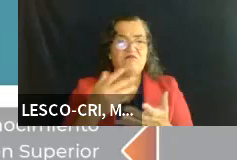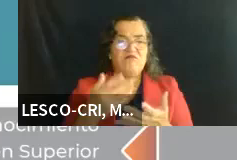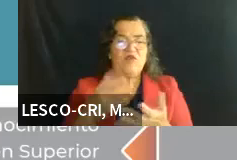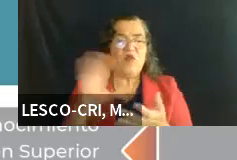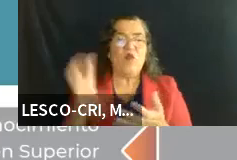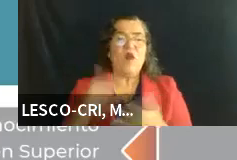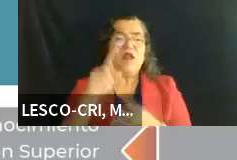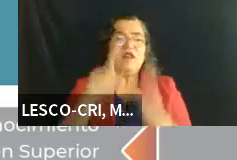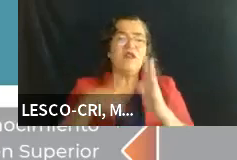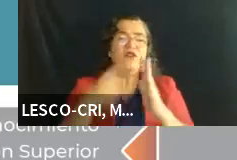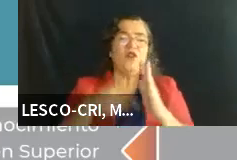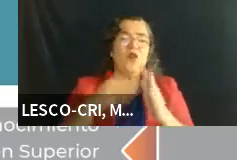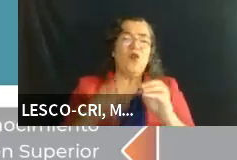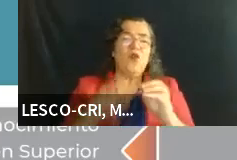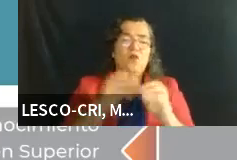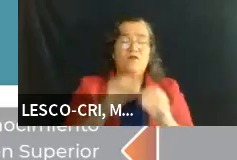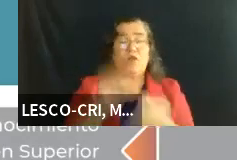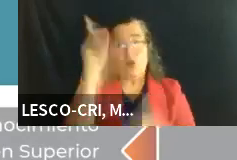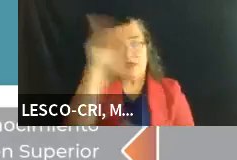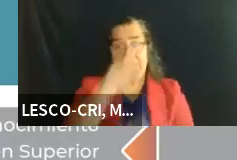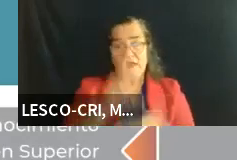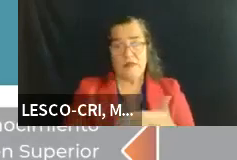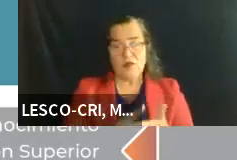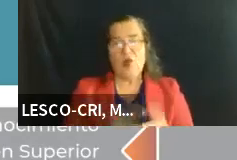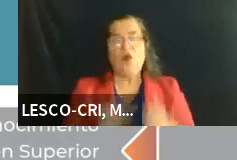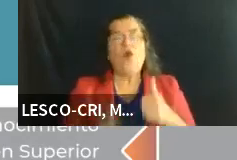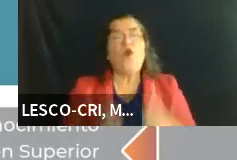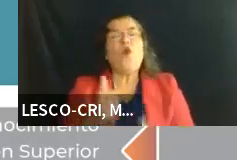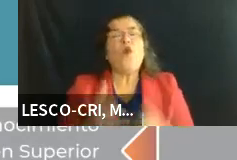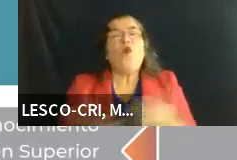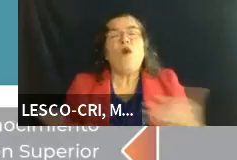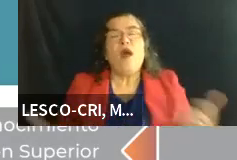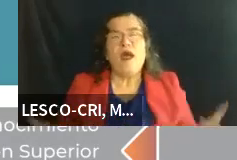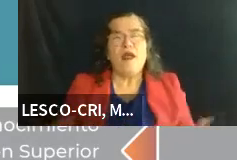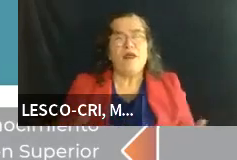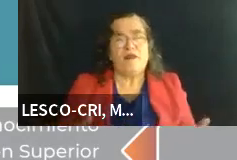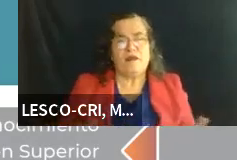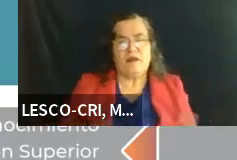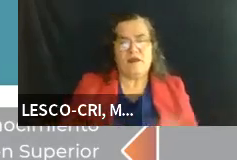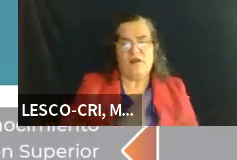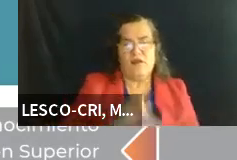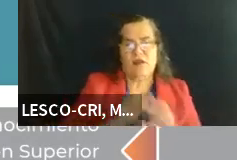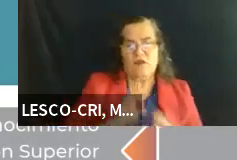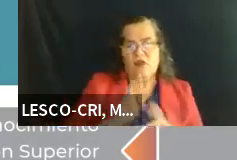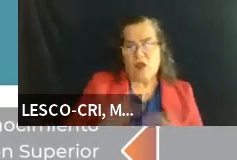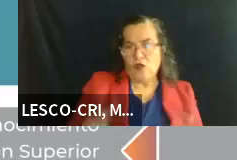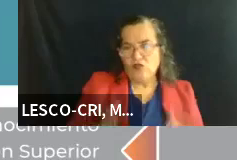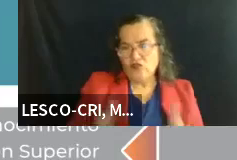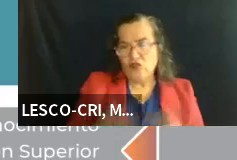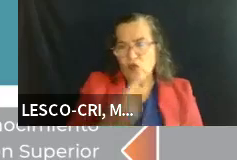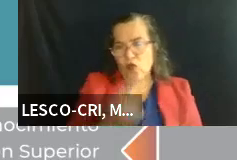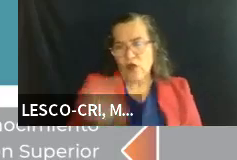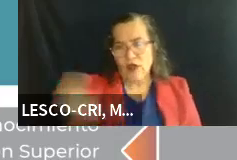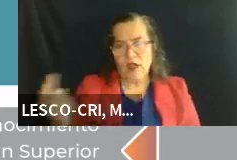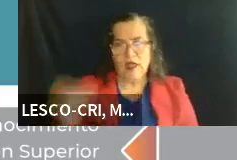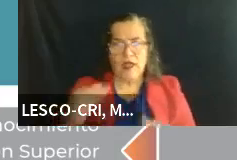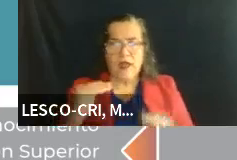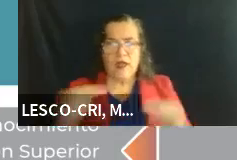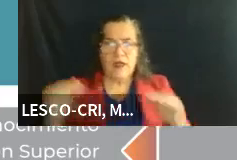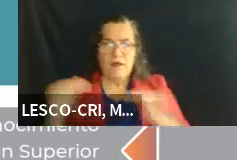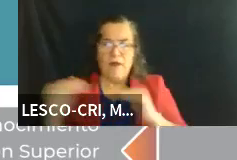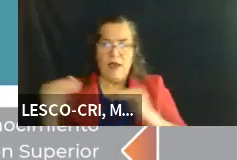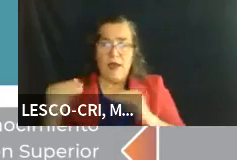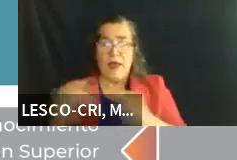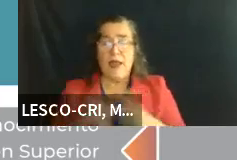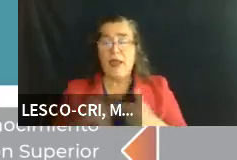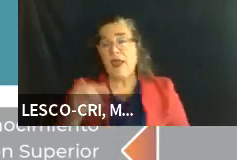con los descriptores sobre qué resultados de aprendizaje se propician con cada uno de los niveles de cualificación sobre los